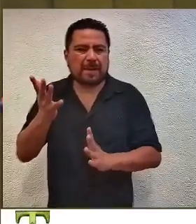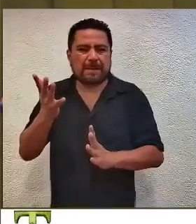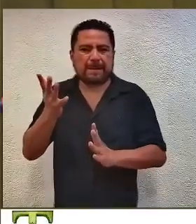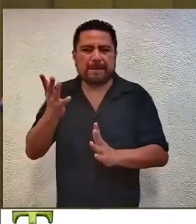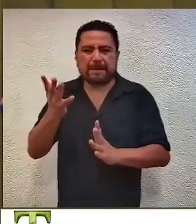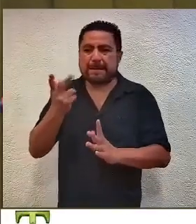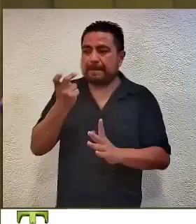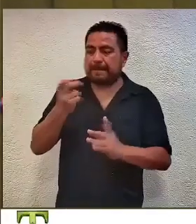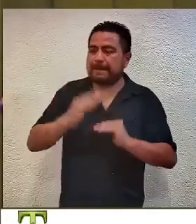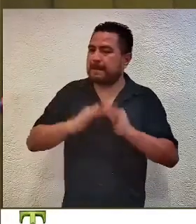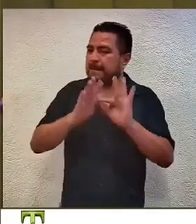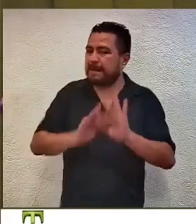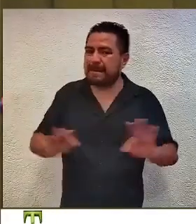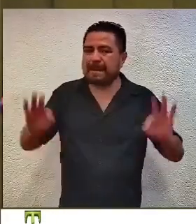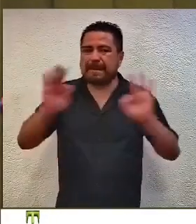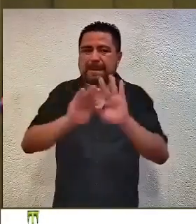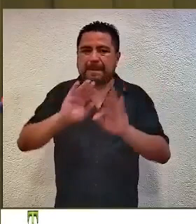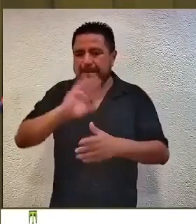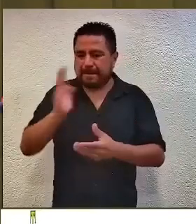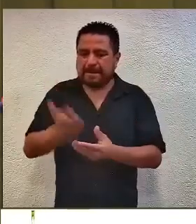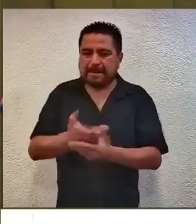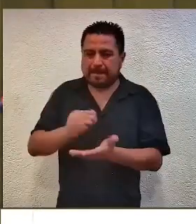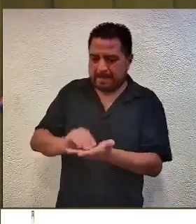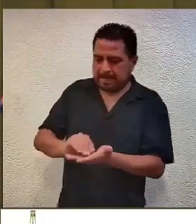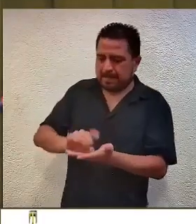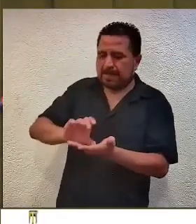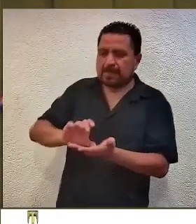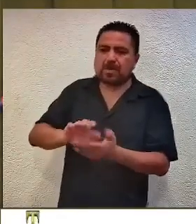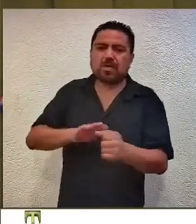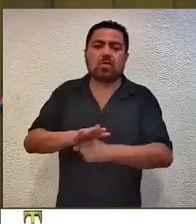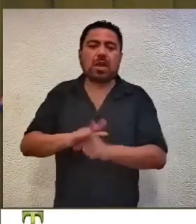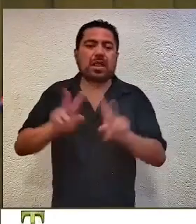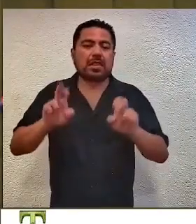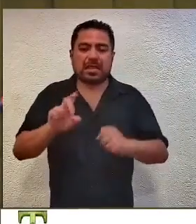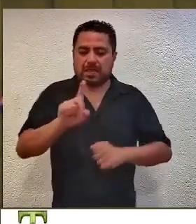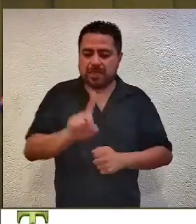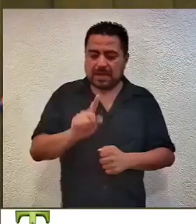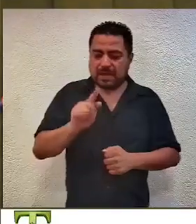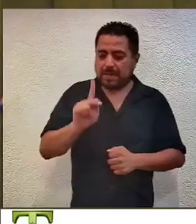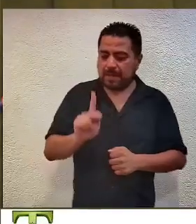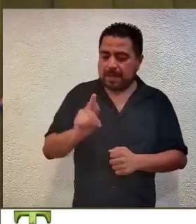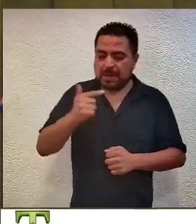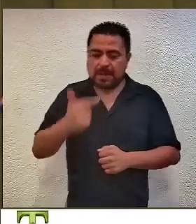muy importante en el expediente, cuáles son los asuntos de BPG,